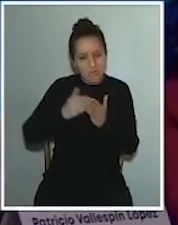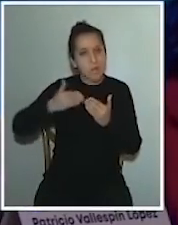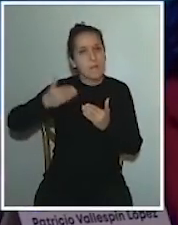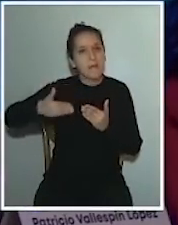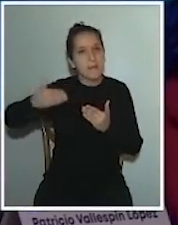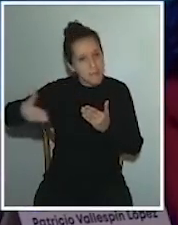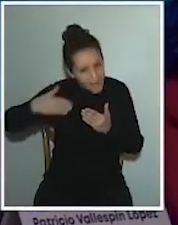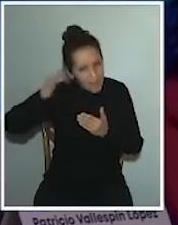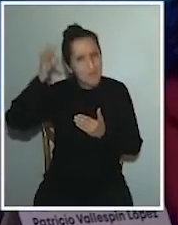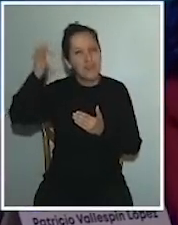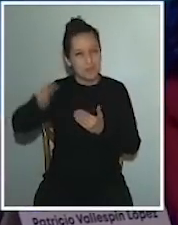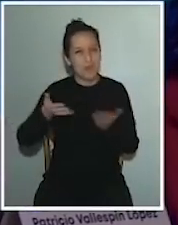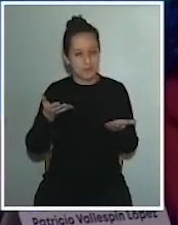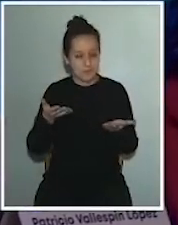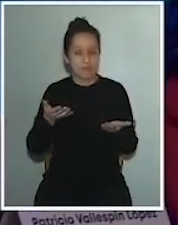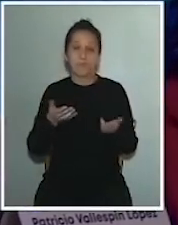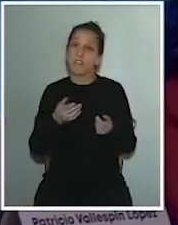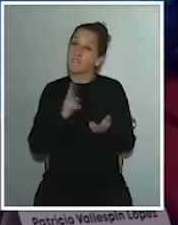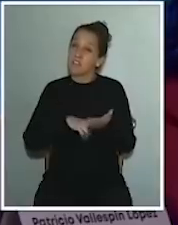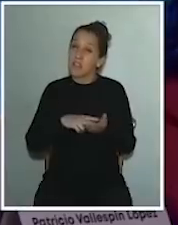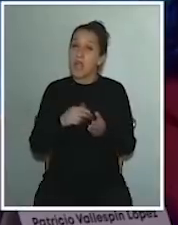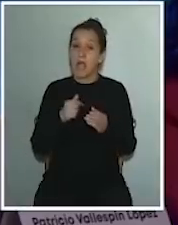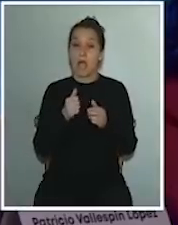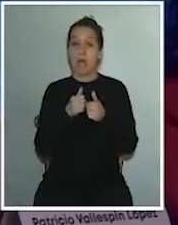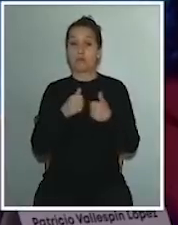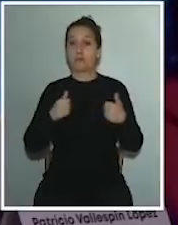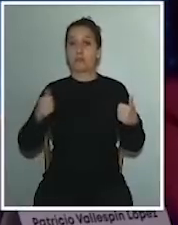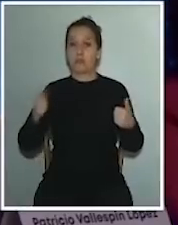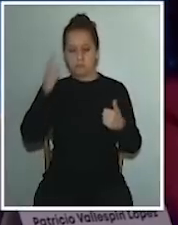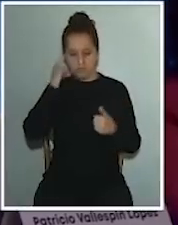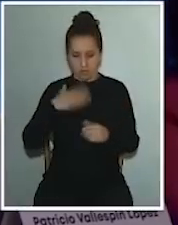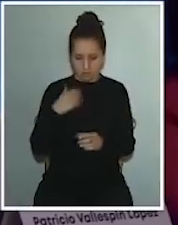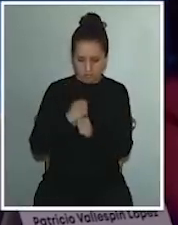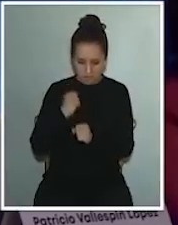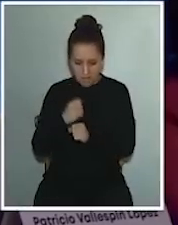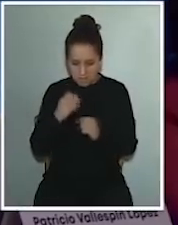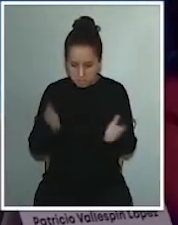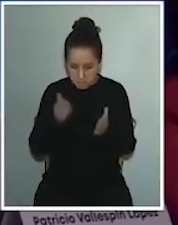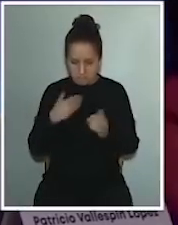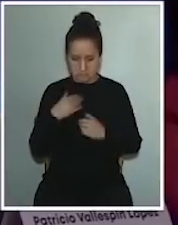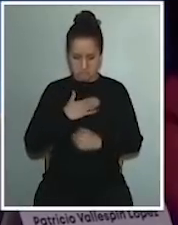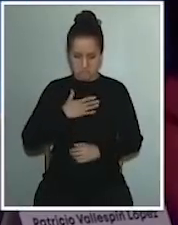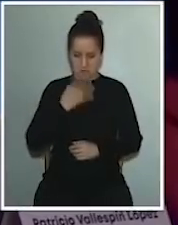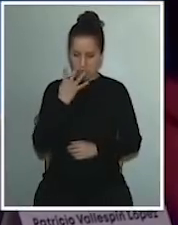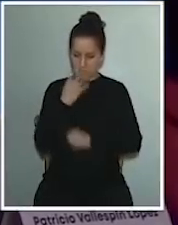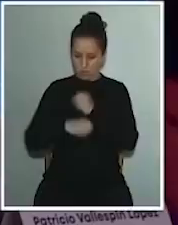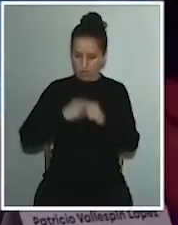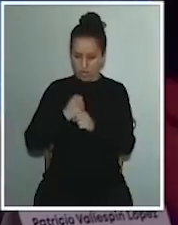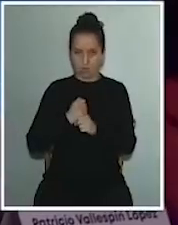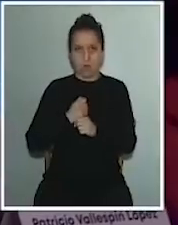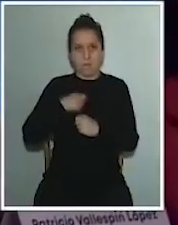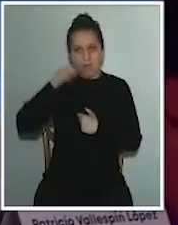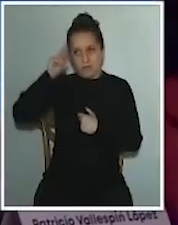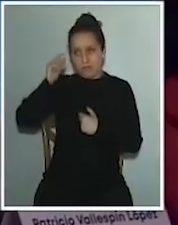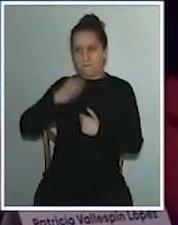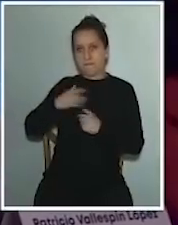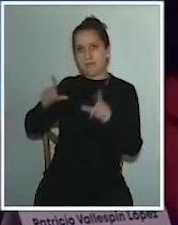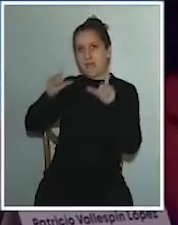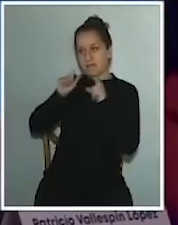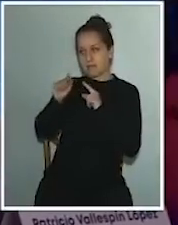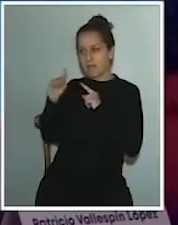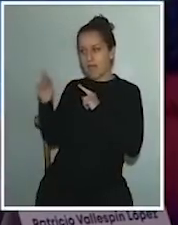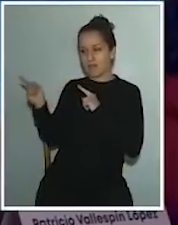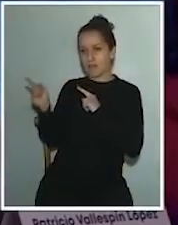que salen electas están mirando el corto plazo los cuatro años como yo fomento y promuevo mis ideas o a mis candidatos